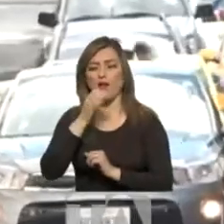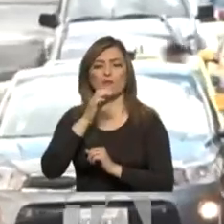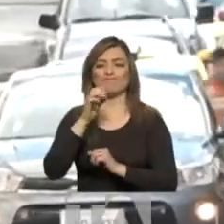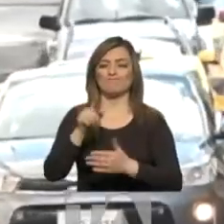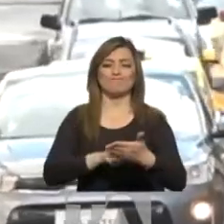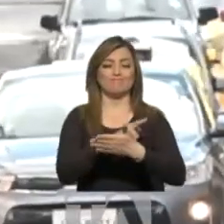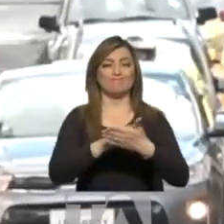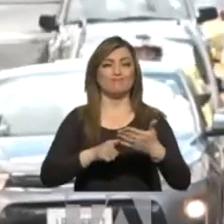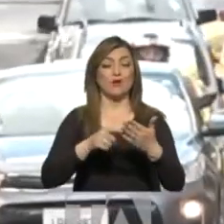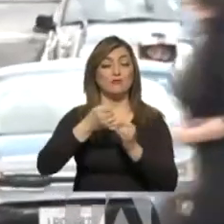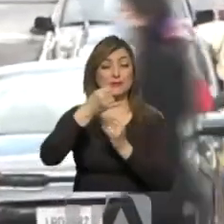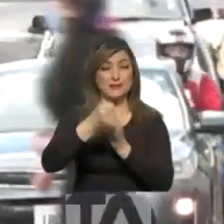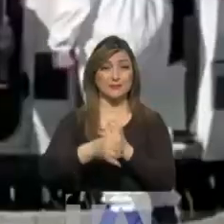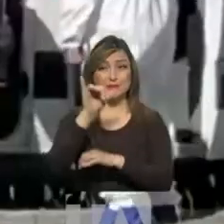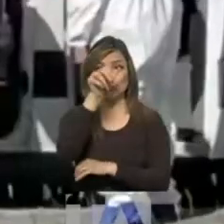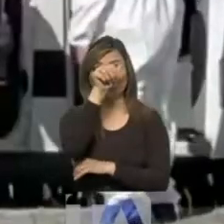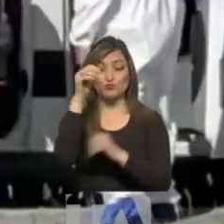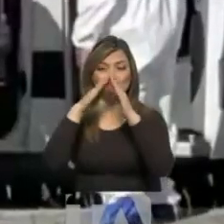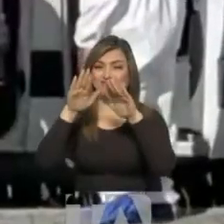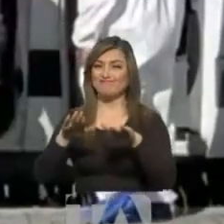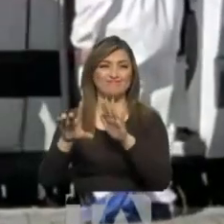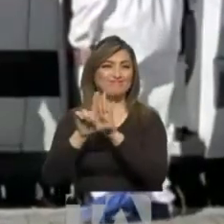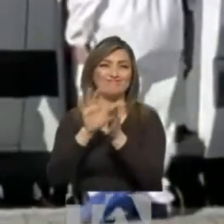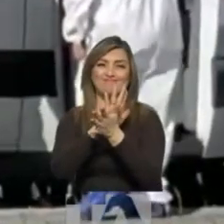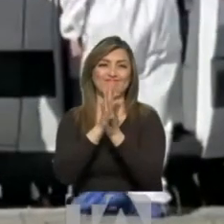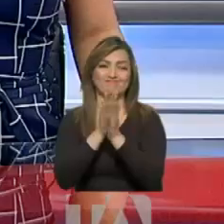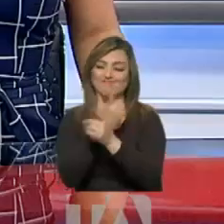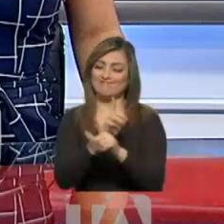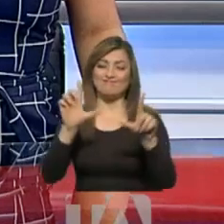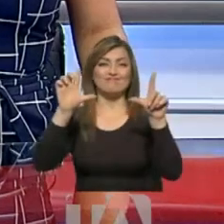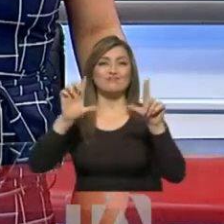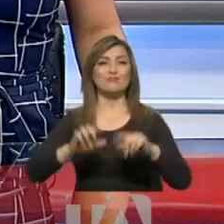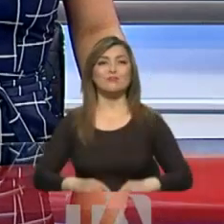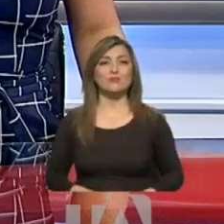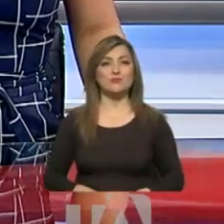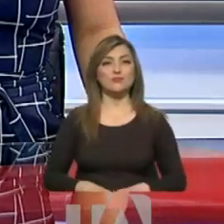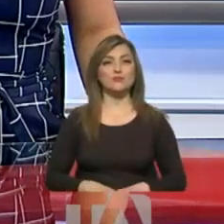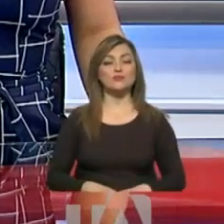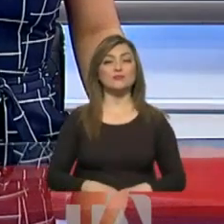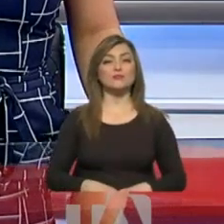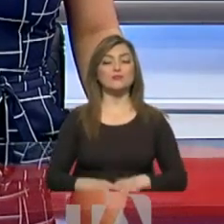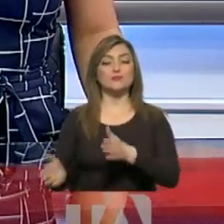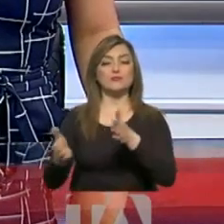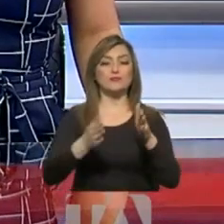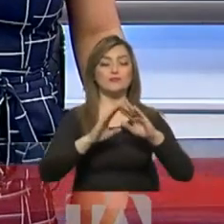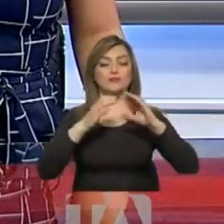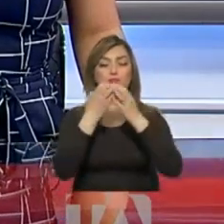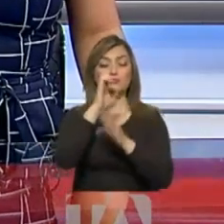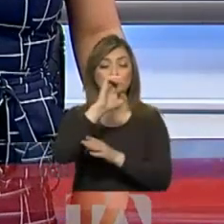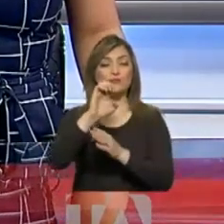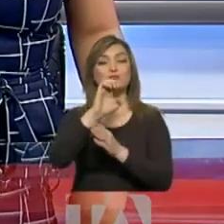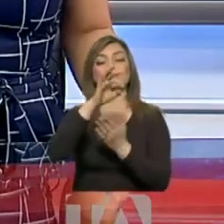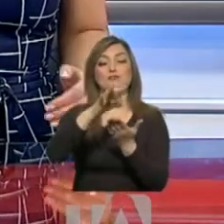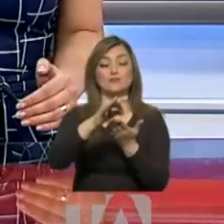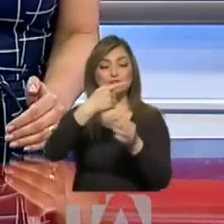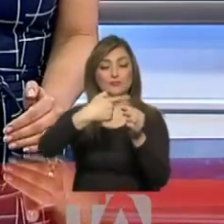ni toque de queda. En Tulcán, Jairo Jacome Ortega, 24 horas. COE Metropolitano de Quito confirmó que el estado